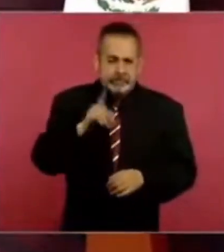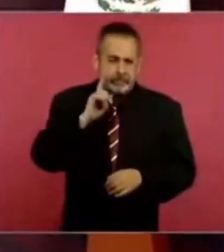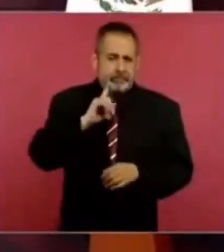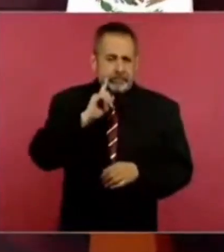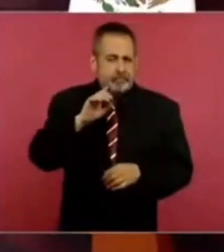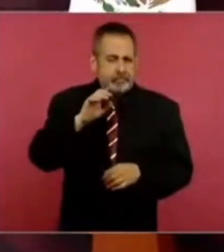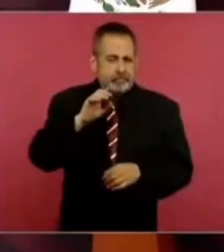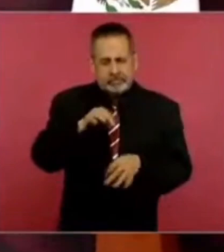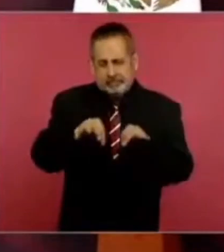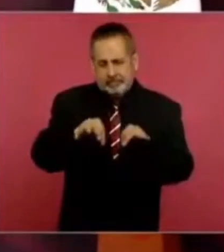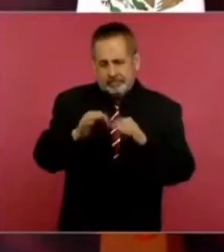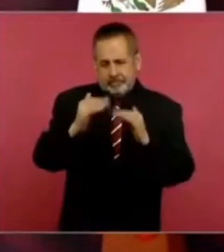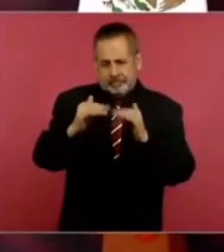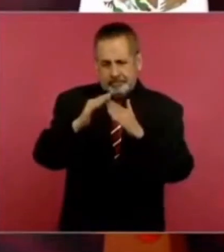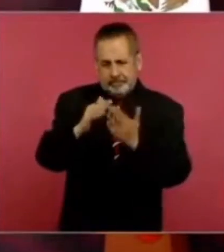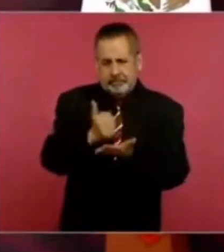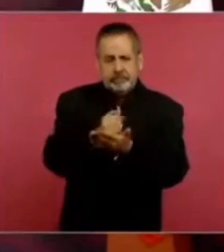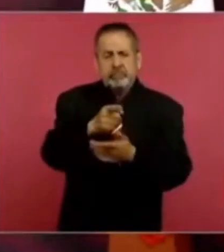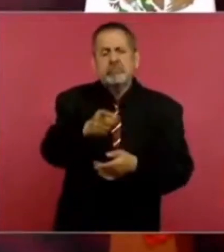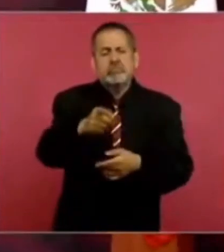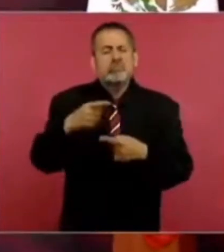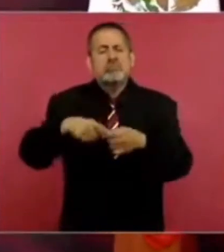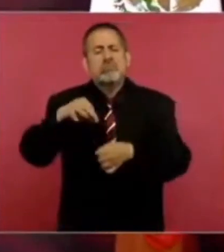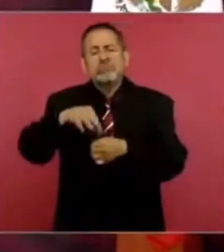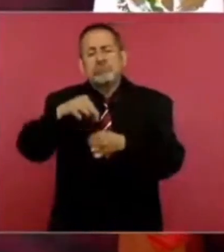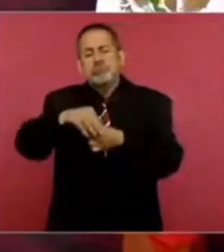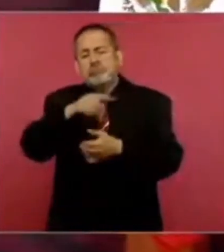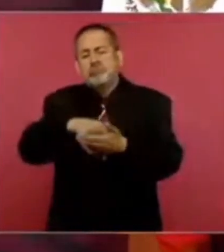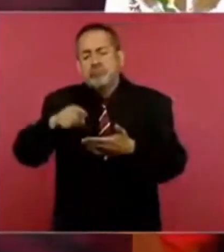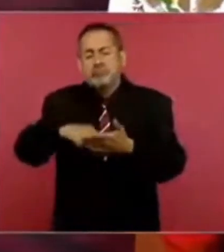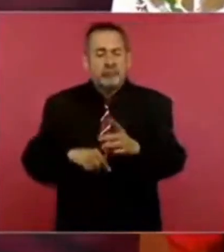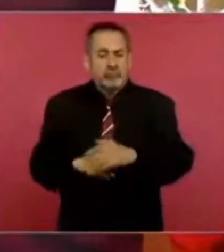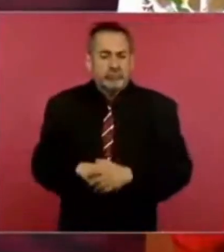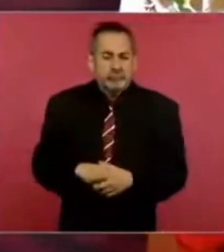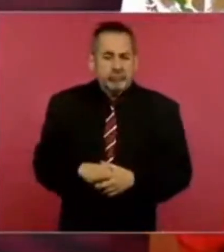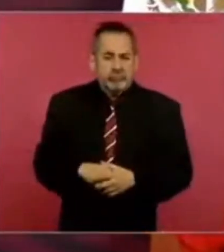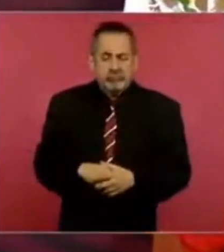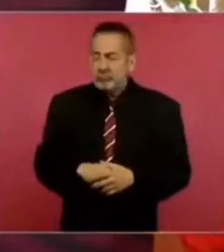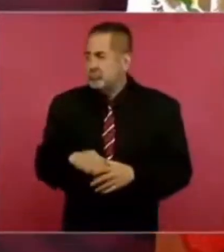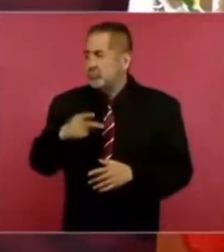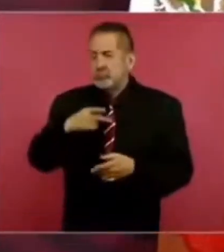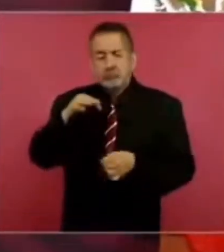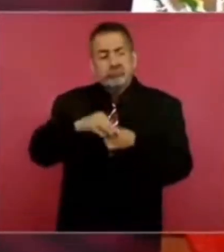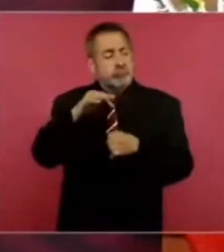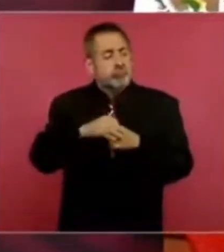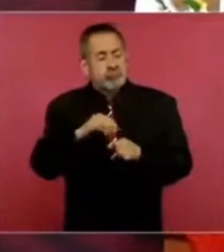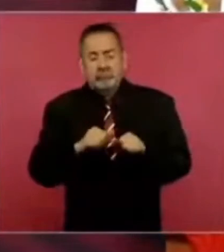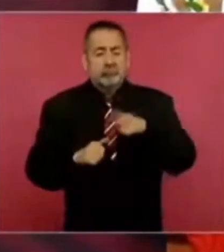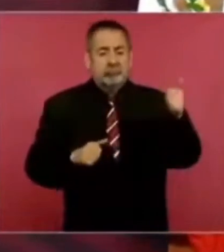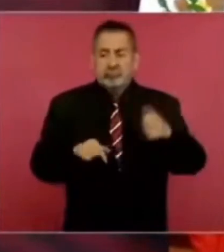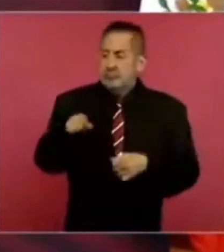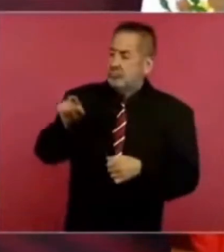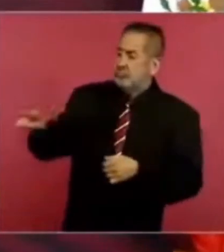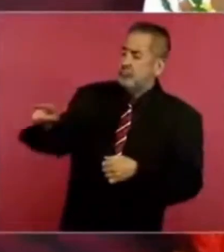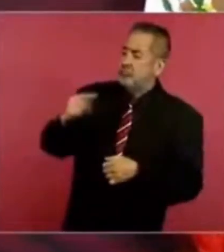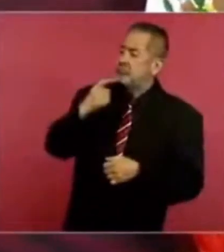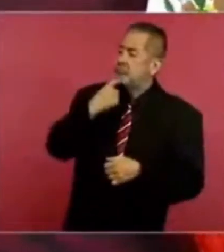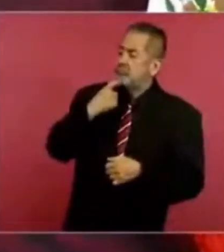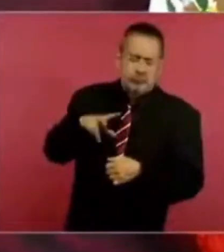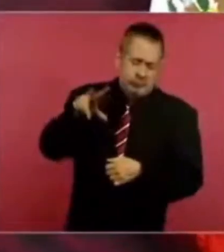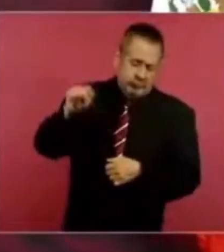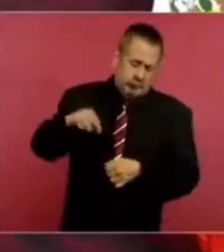doméstica, ¿y por quién van a votar? Por el que sea menos por López Obrador. ¿Pero